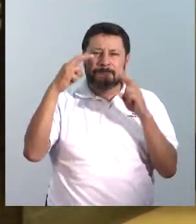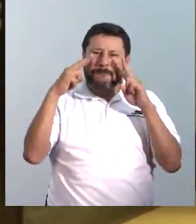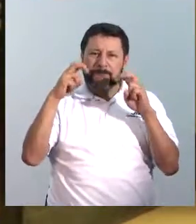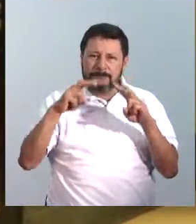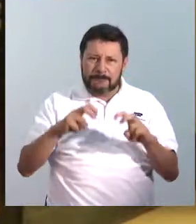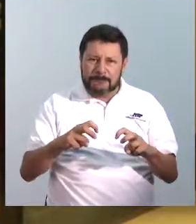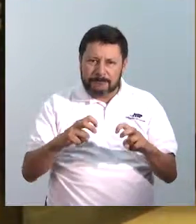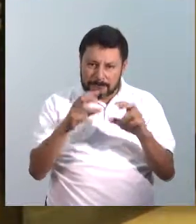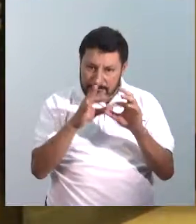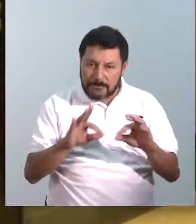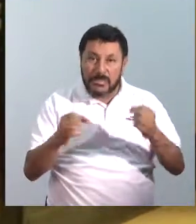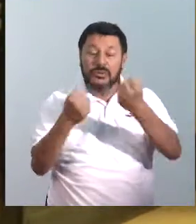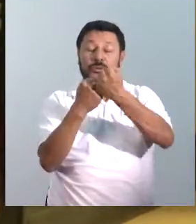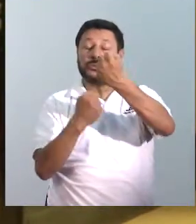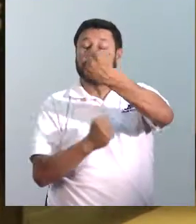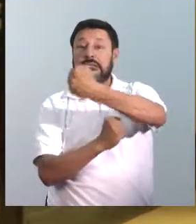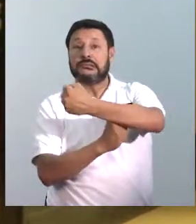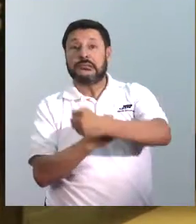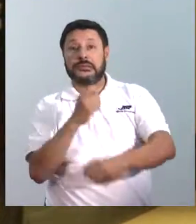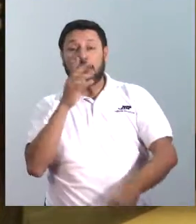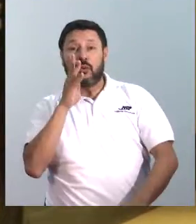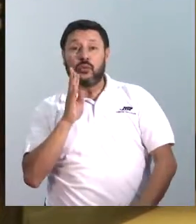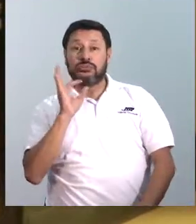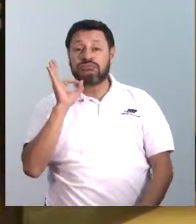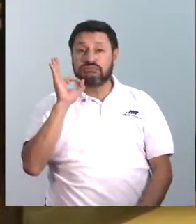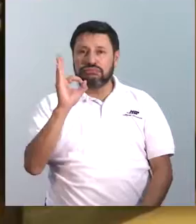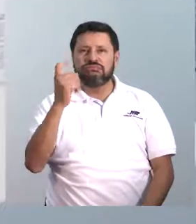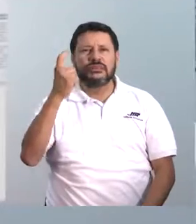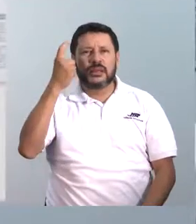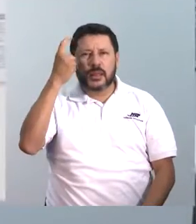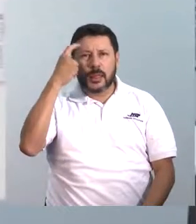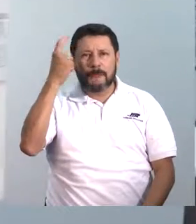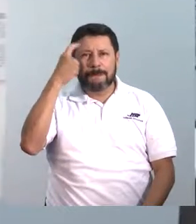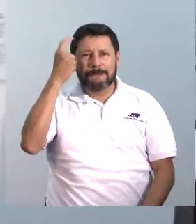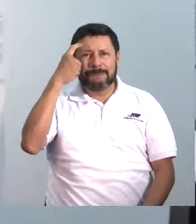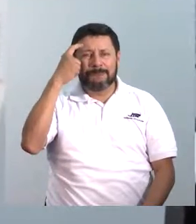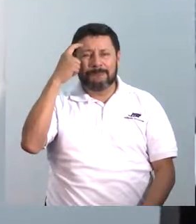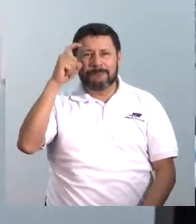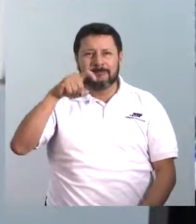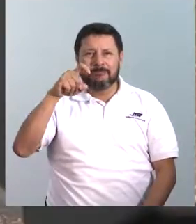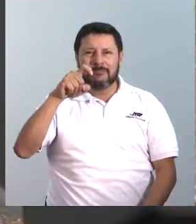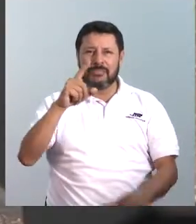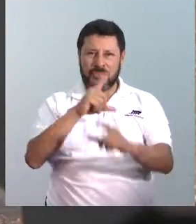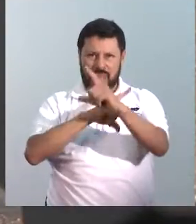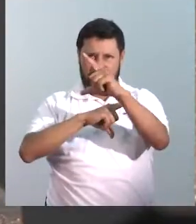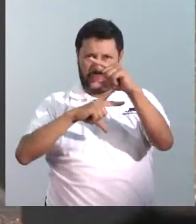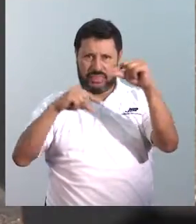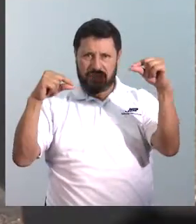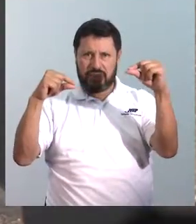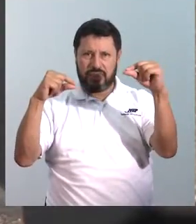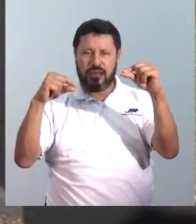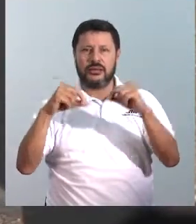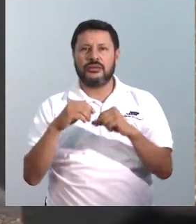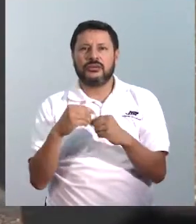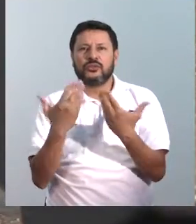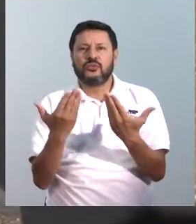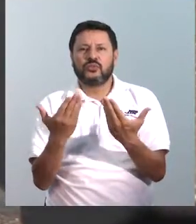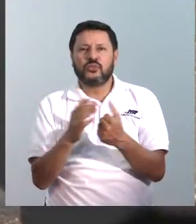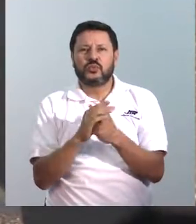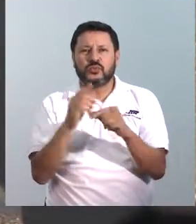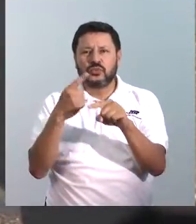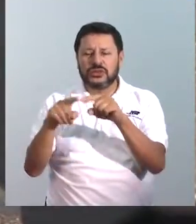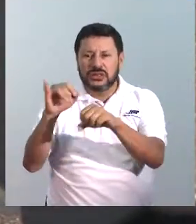componente de investigación muy fuerte detrás, tenemos que pensar necesariamente en el ITM y